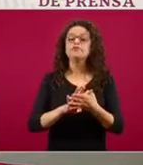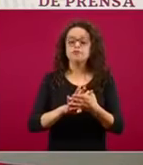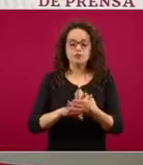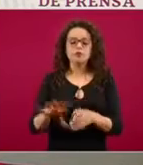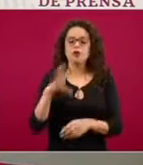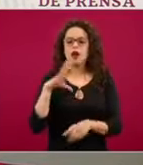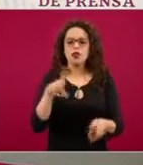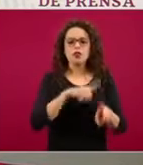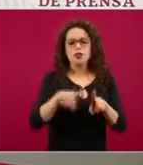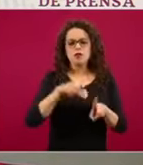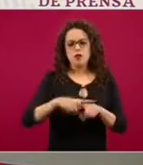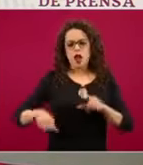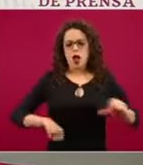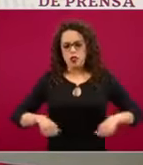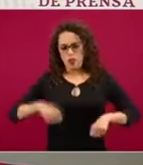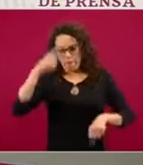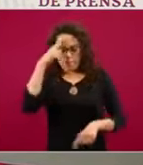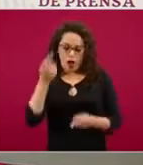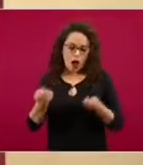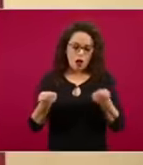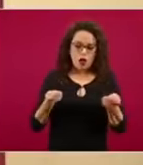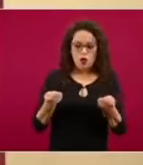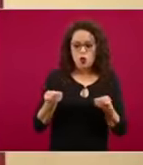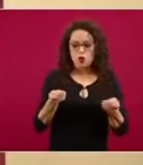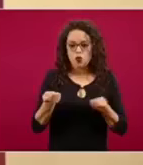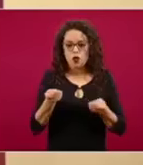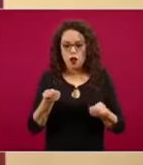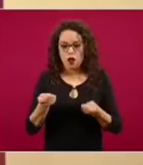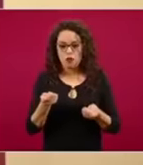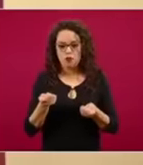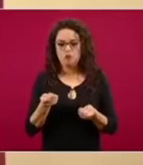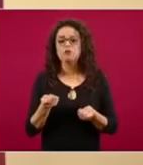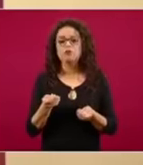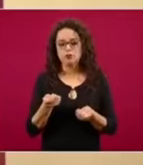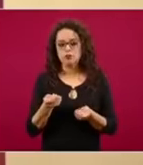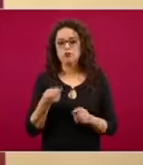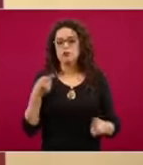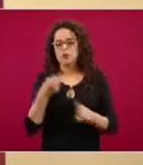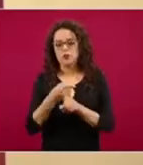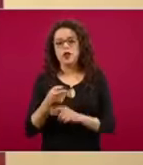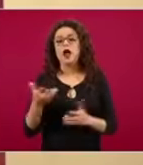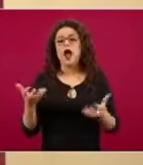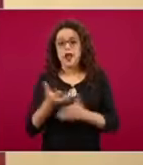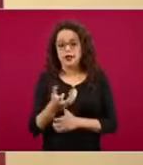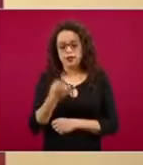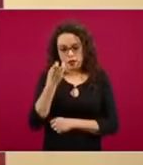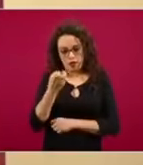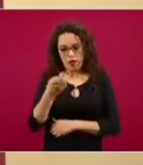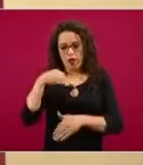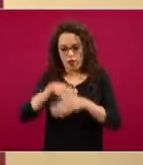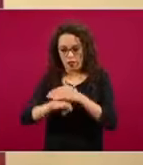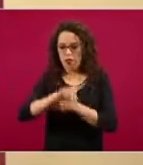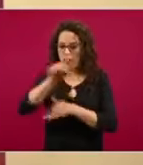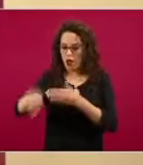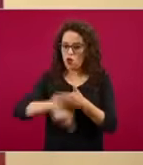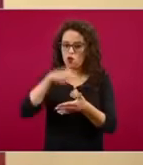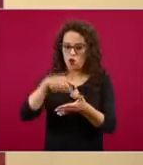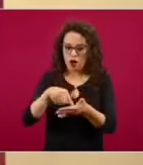preventivas y acciones de control que en su momento deben ser específicamente puestas en prácticas al interior de este tipo